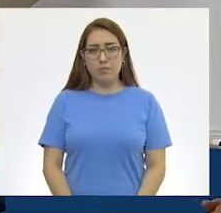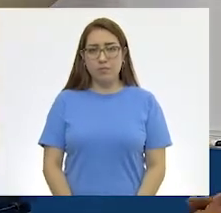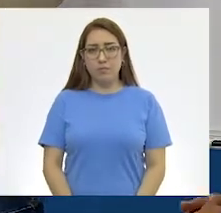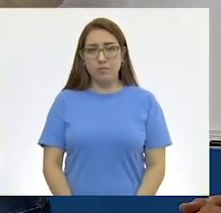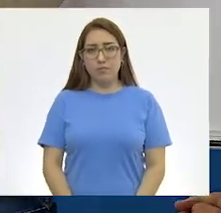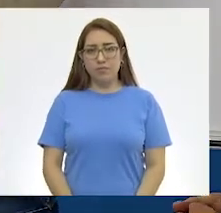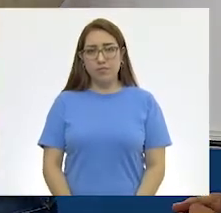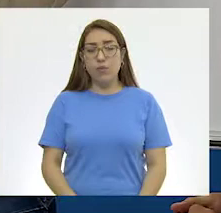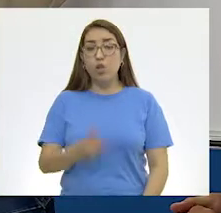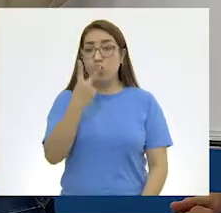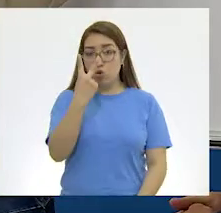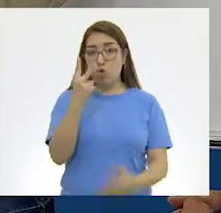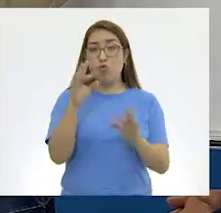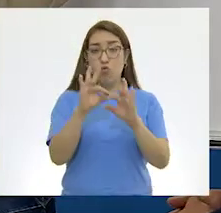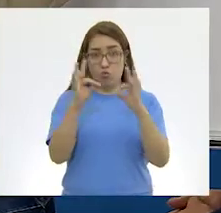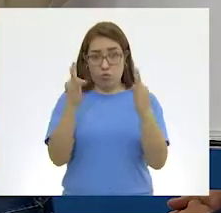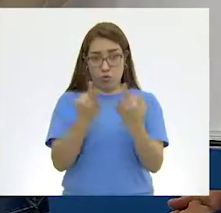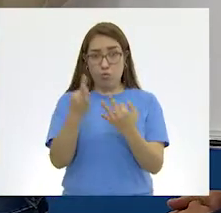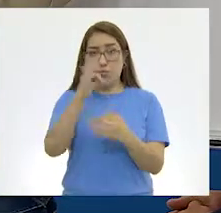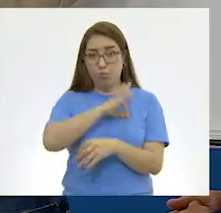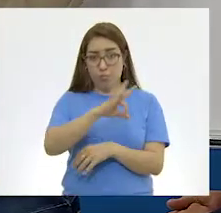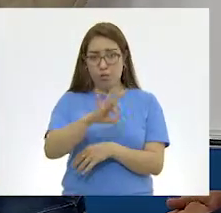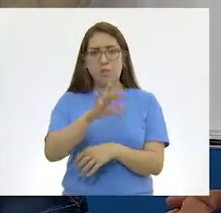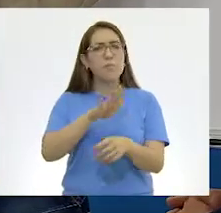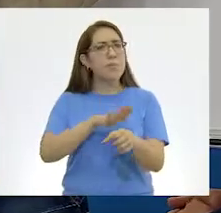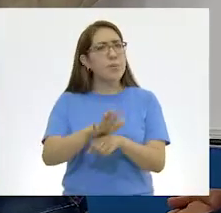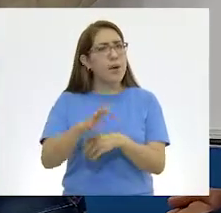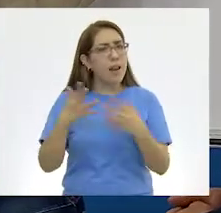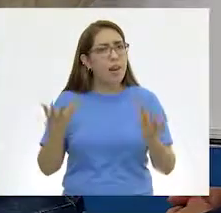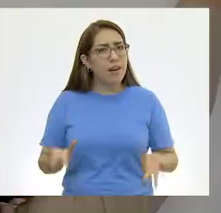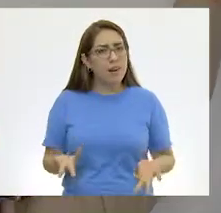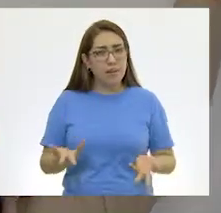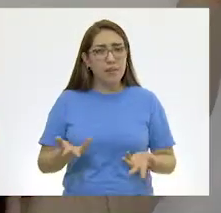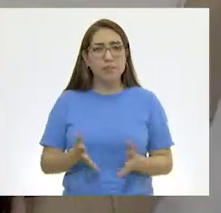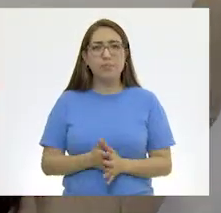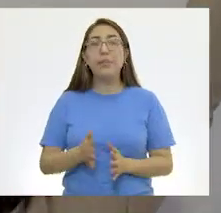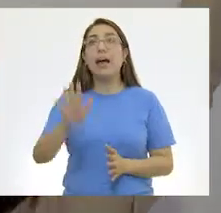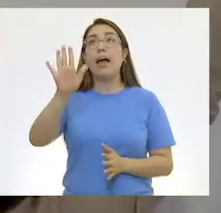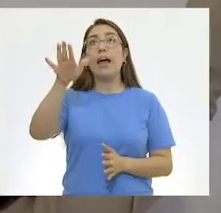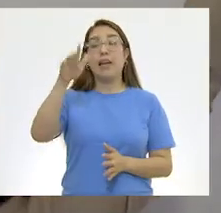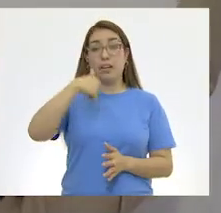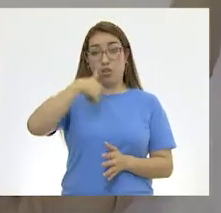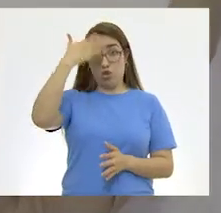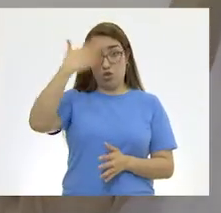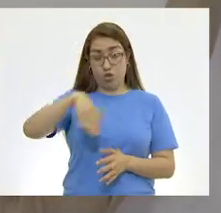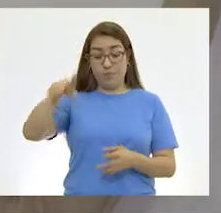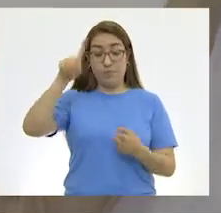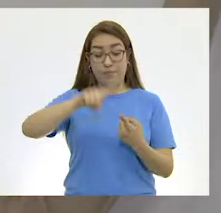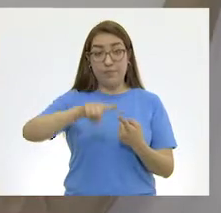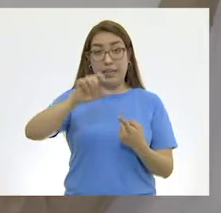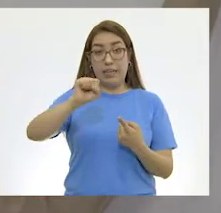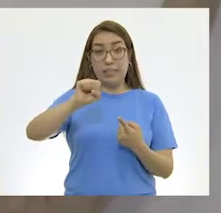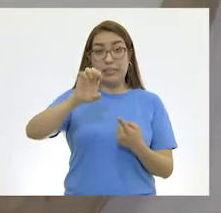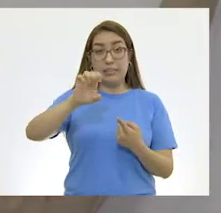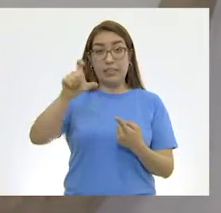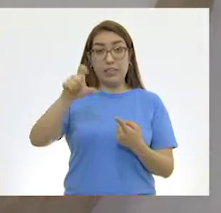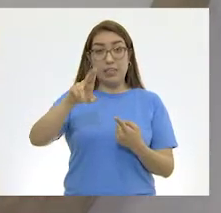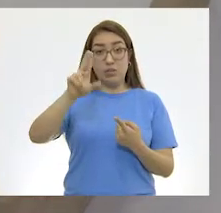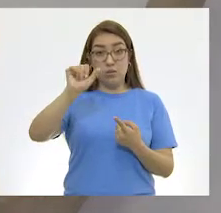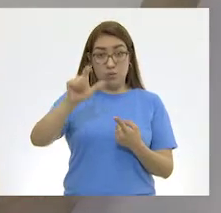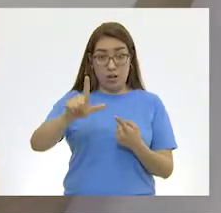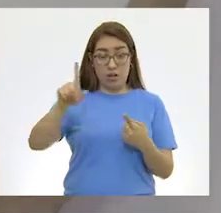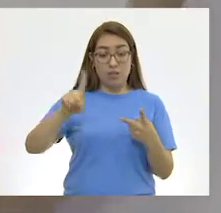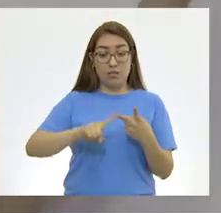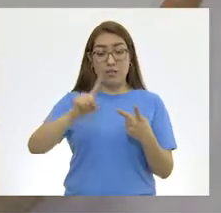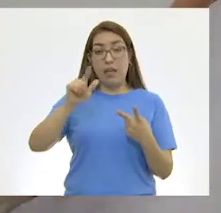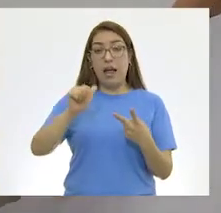Uh-huh. De dos formas. ¿Cuáles son esas dos formas, Raulito? De dos formas. Yo me las sé. Sexual y asexual. Muy